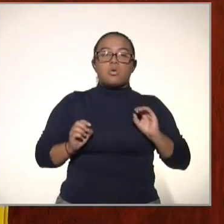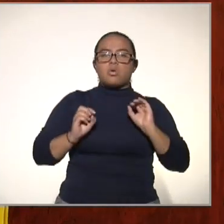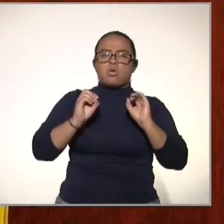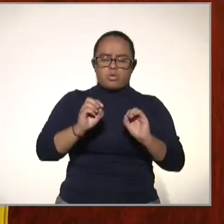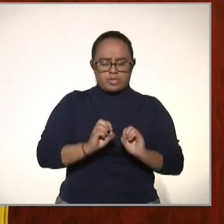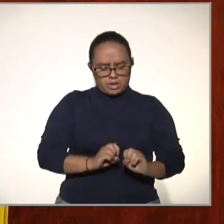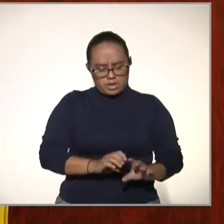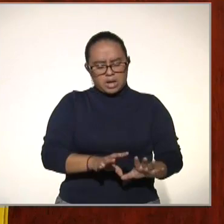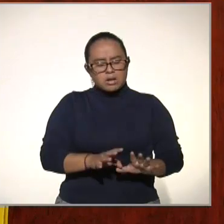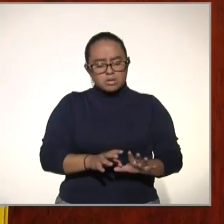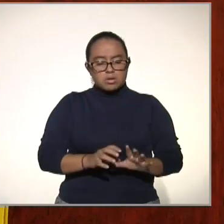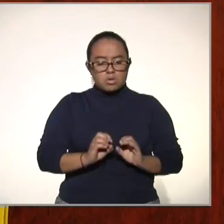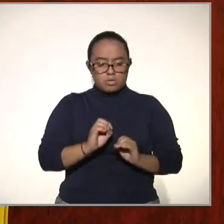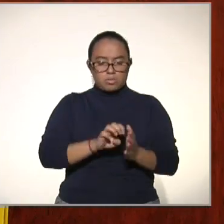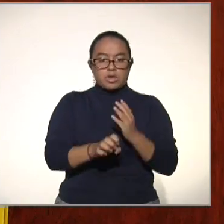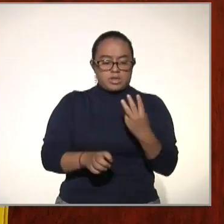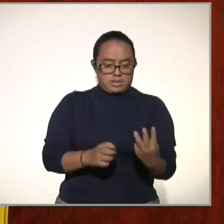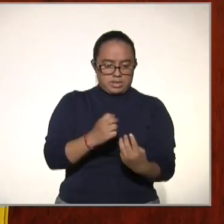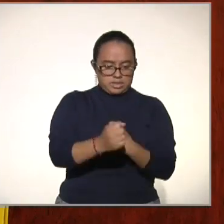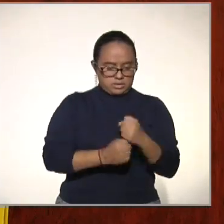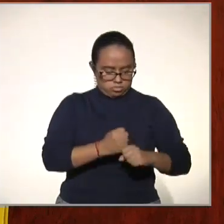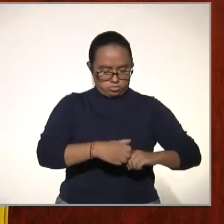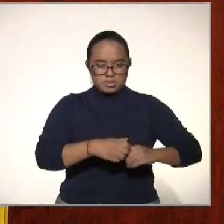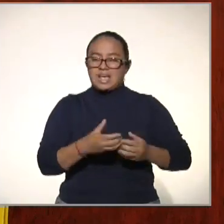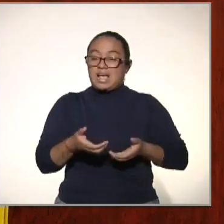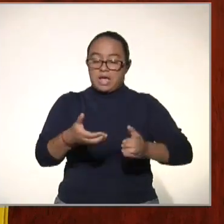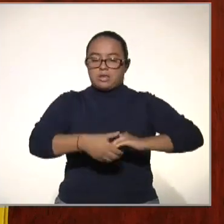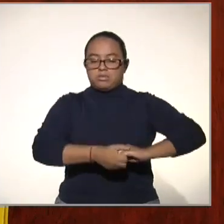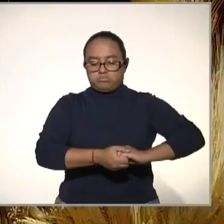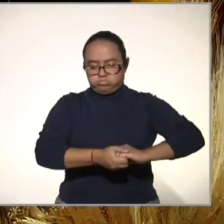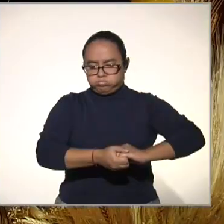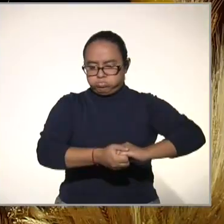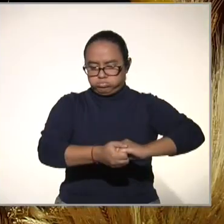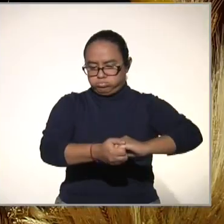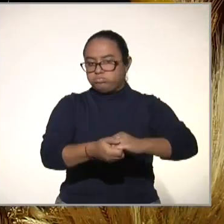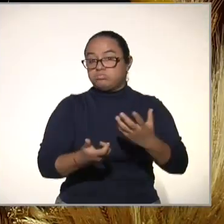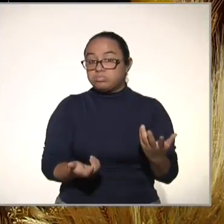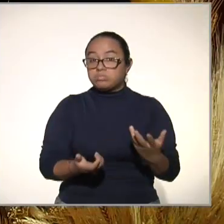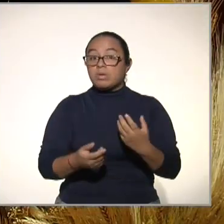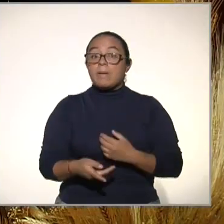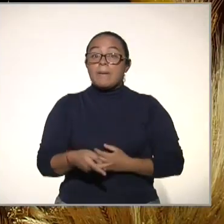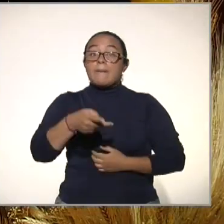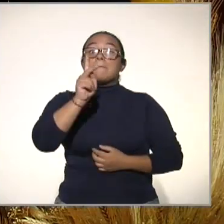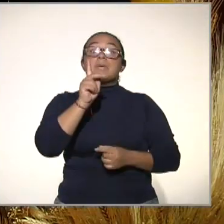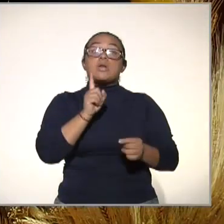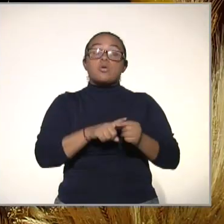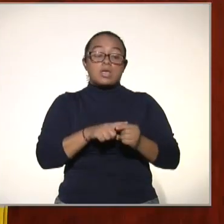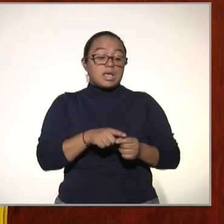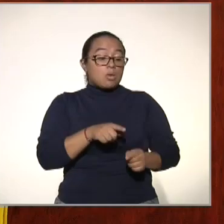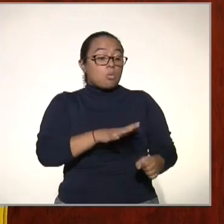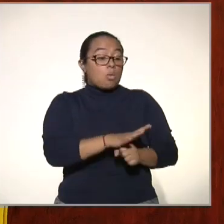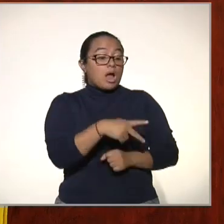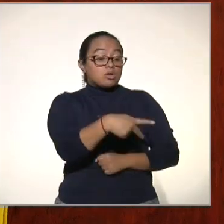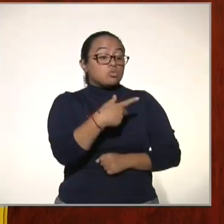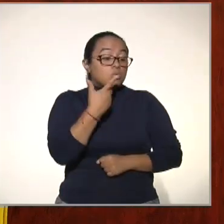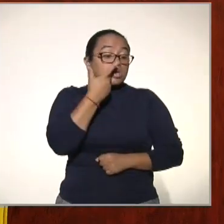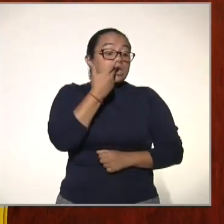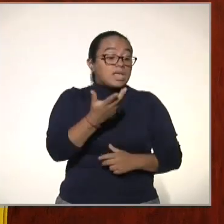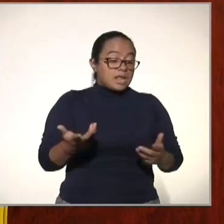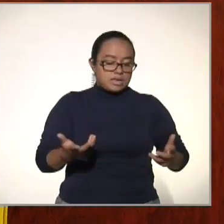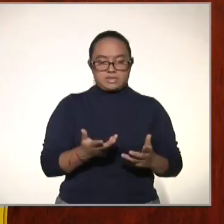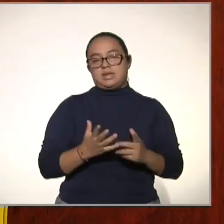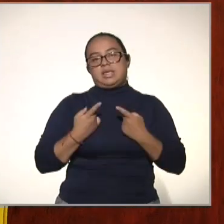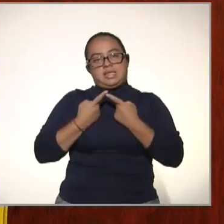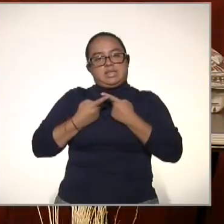una criatura de 3 años le doy la mano para cruzar la calle, evidentemente, pero no le impongo quién quiere ser. Son dos cosas diferentes.